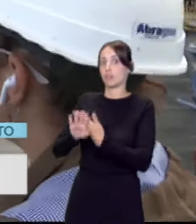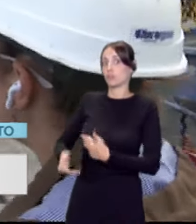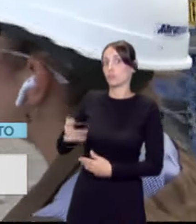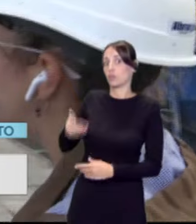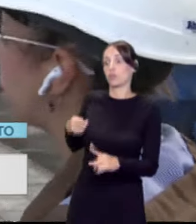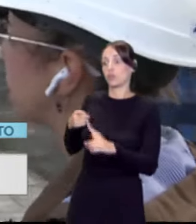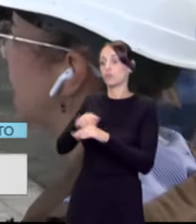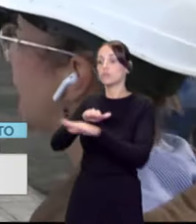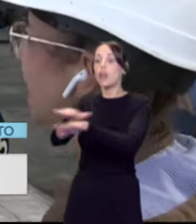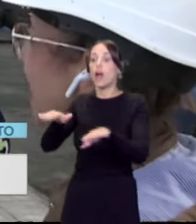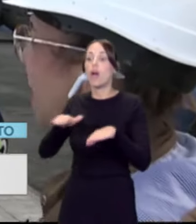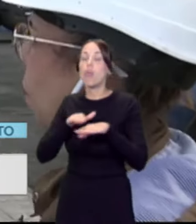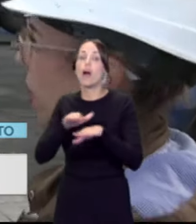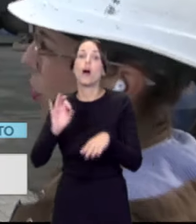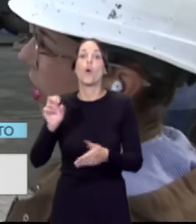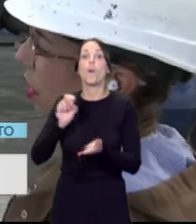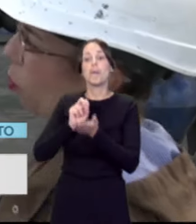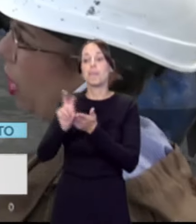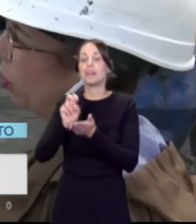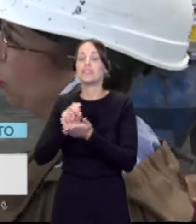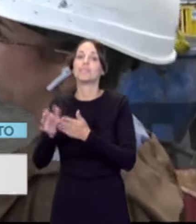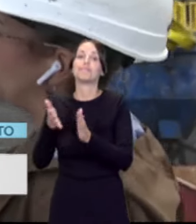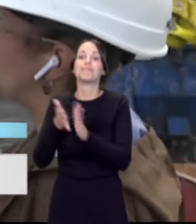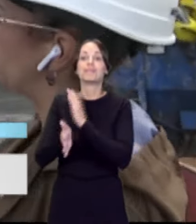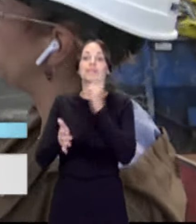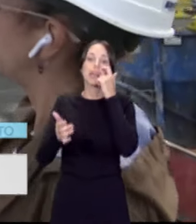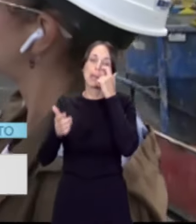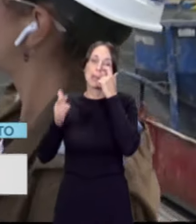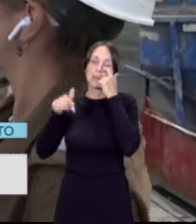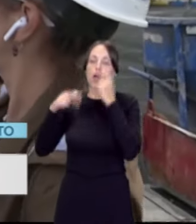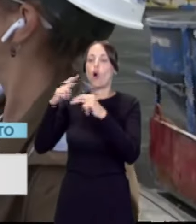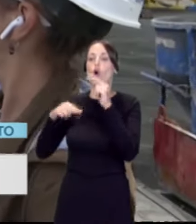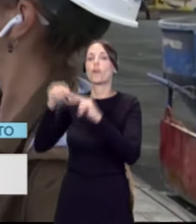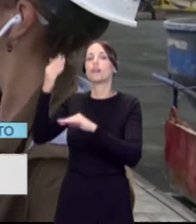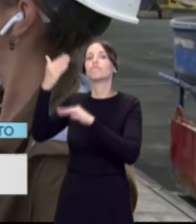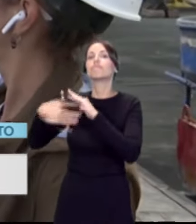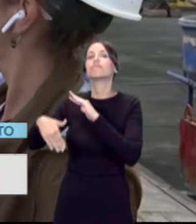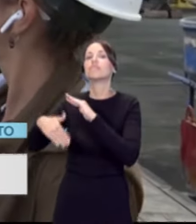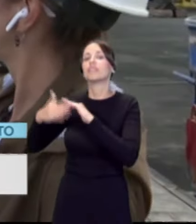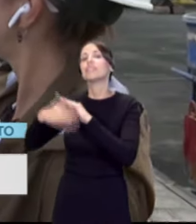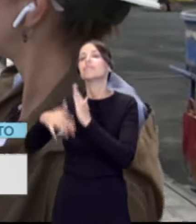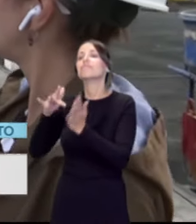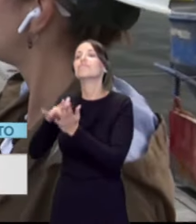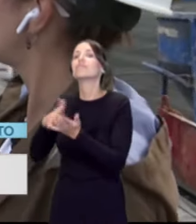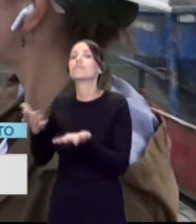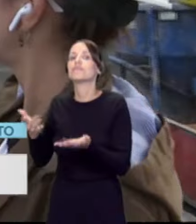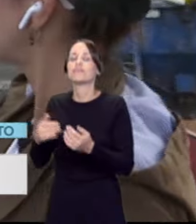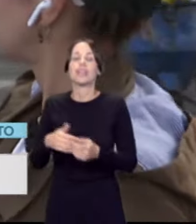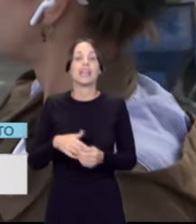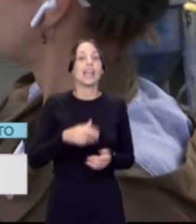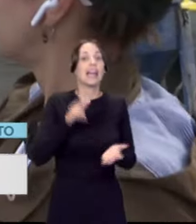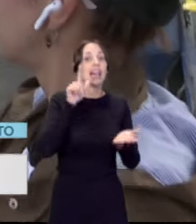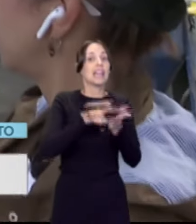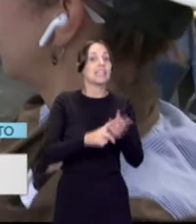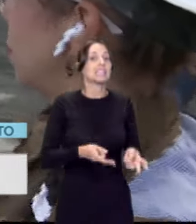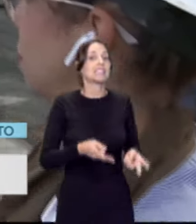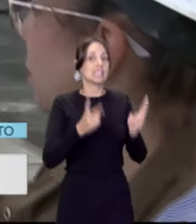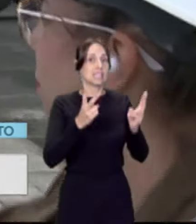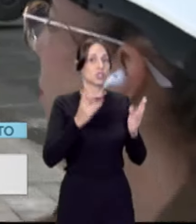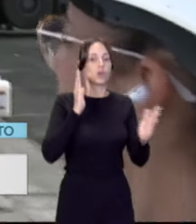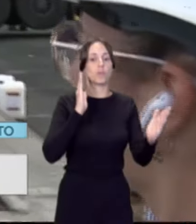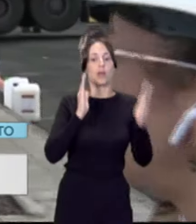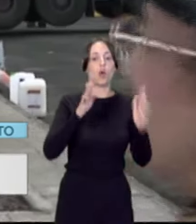o simplemente para pasear. ¿Cuánto está estipulado estos trabajos? Sí, la licitación se realizó por un periodo